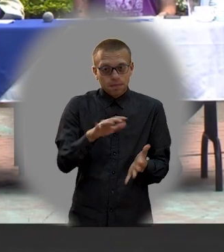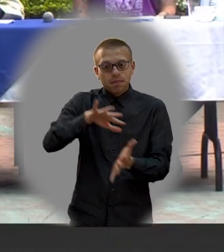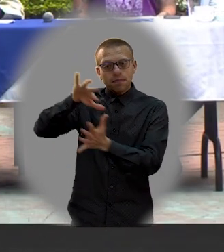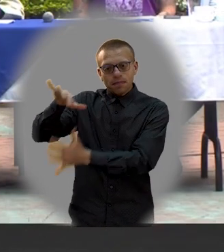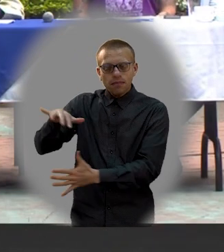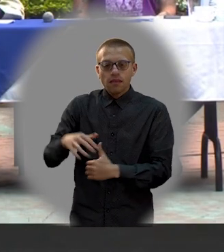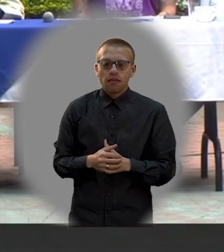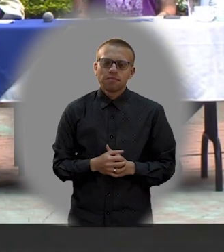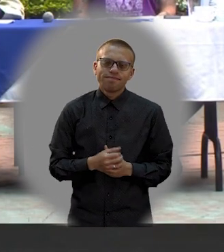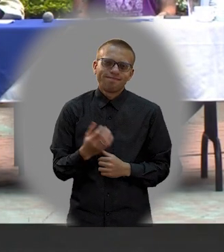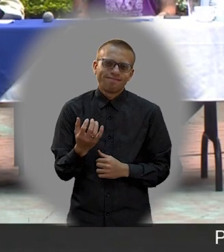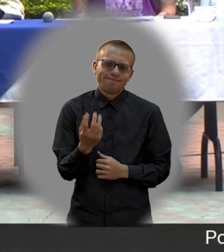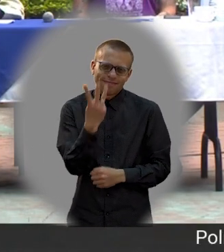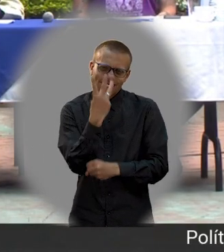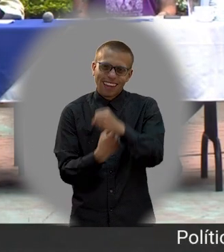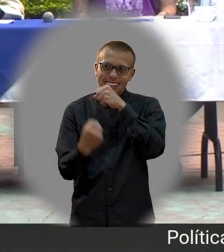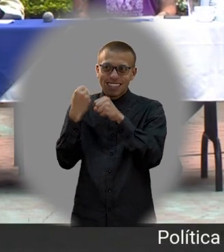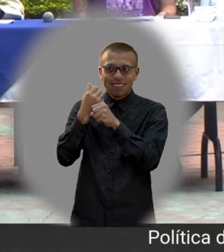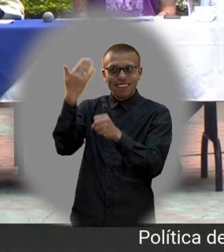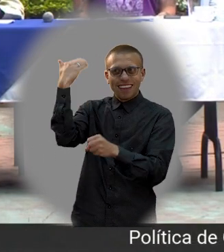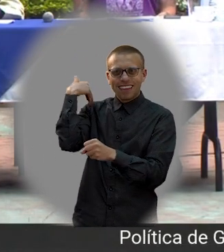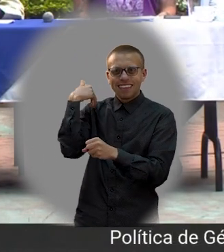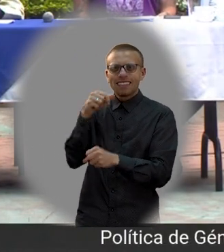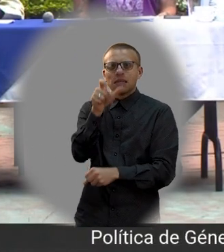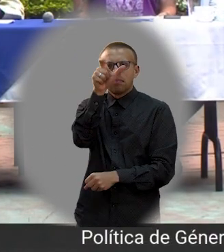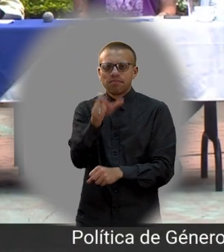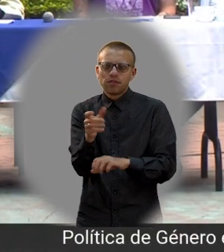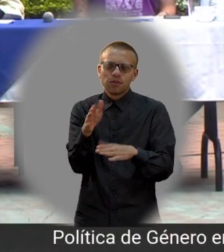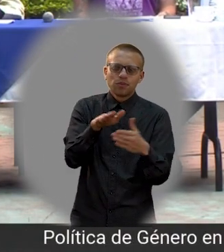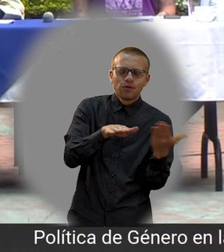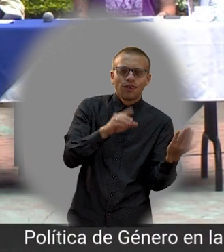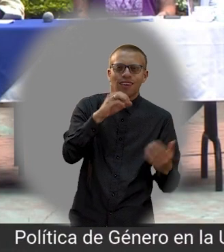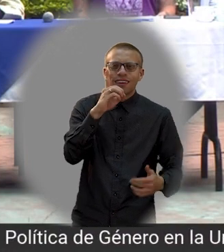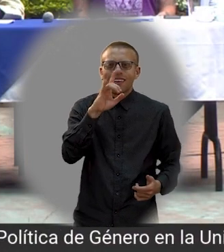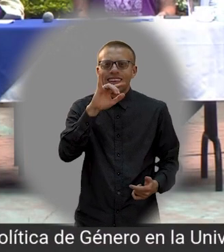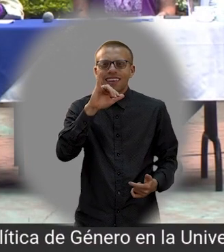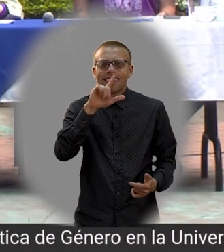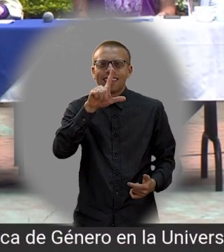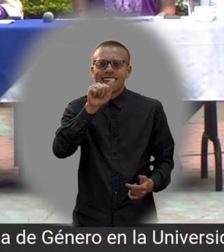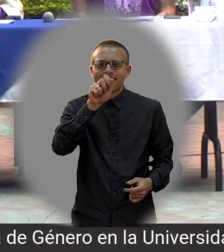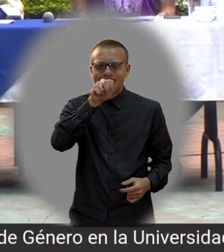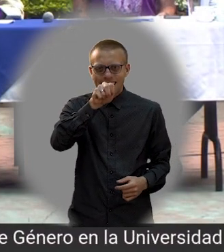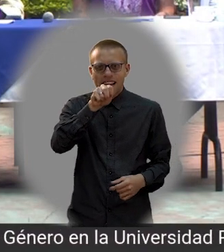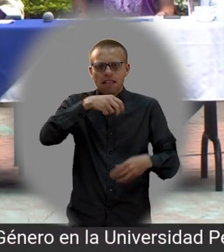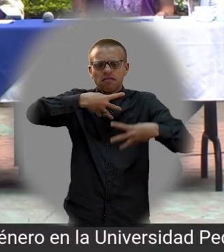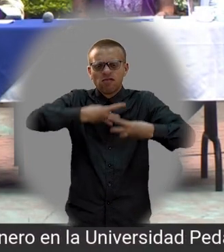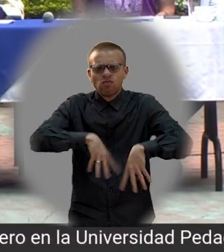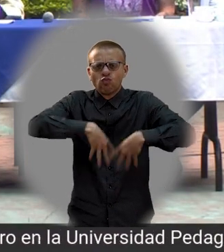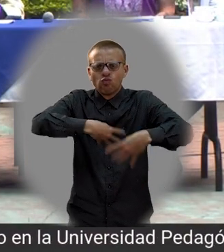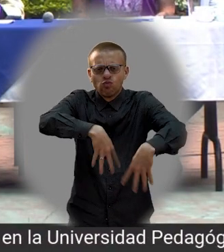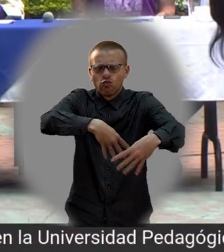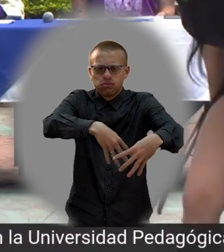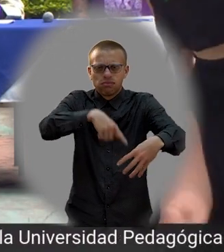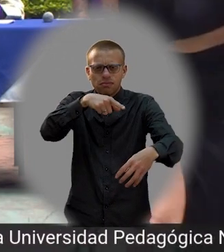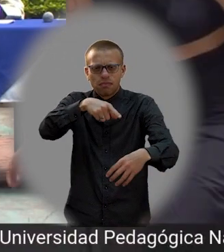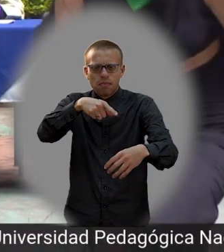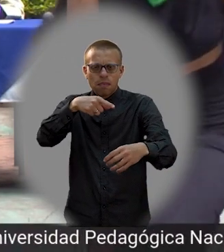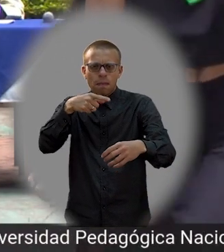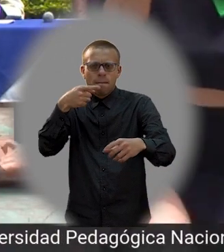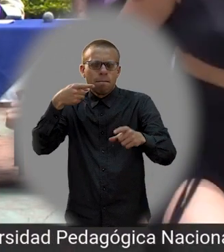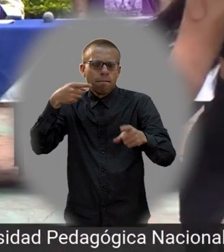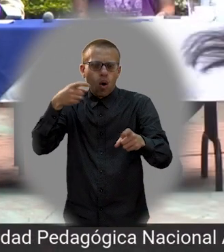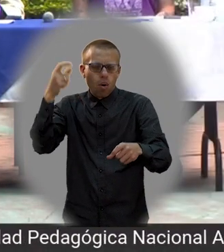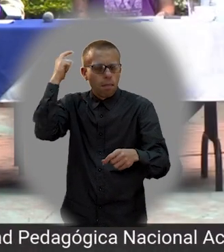de Dylan Cruz, que hace parte también de esos eventos lamentables en el marco del